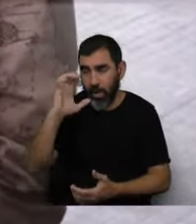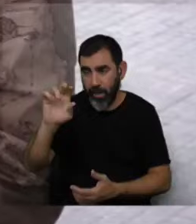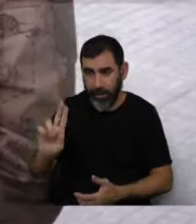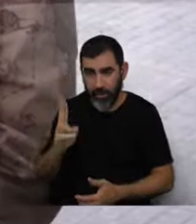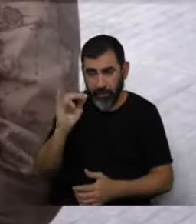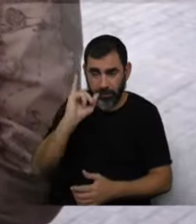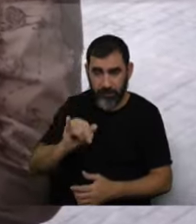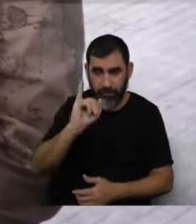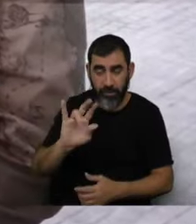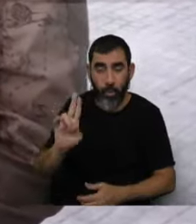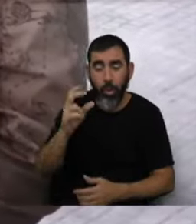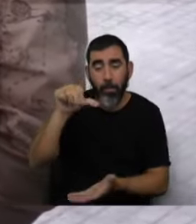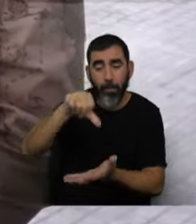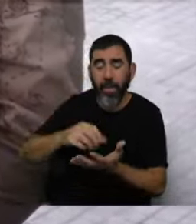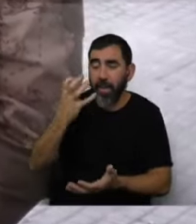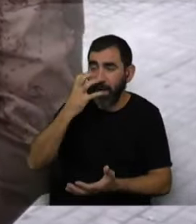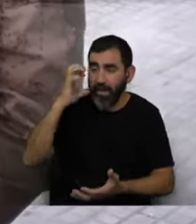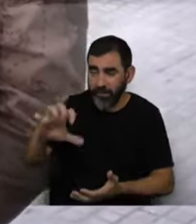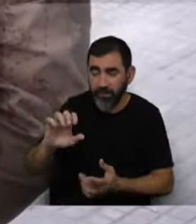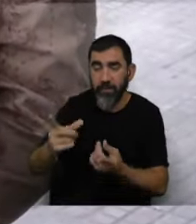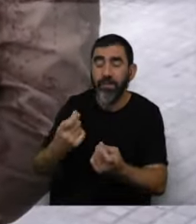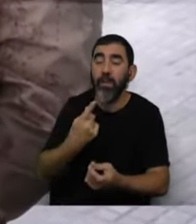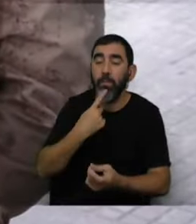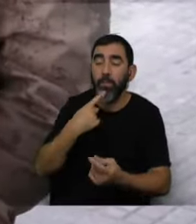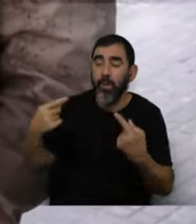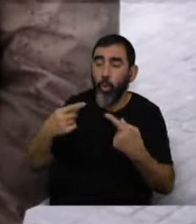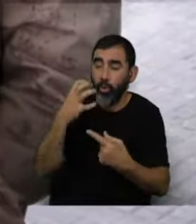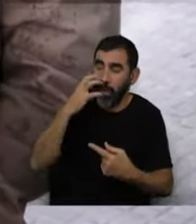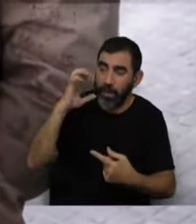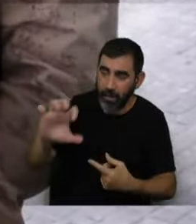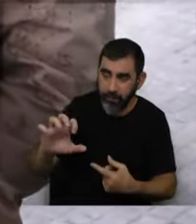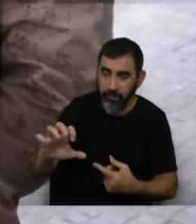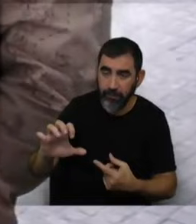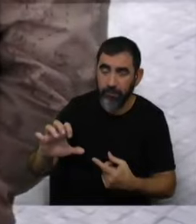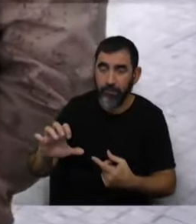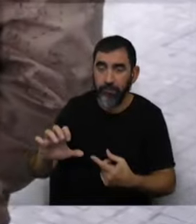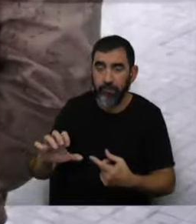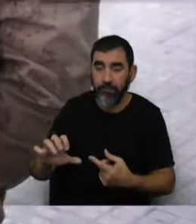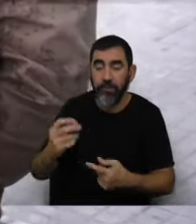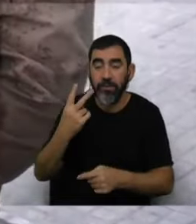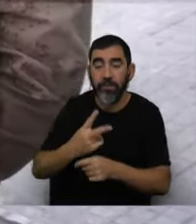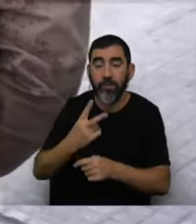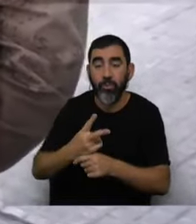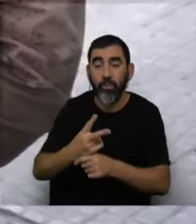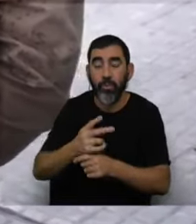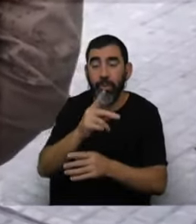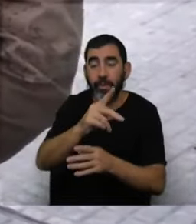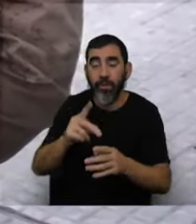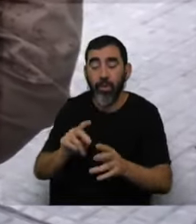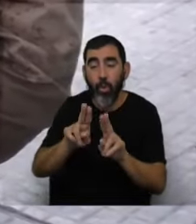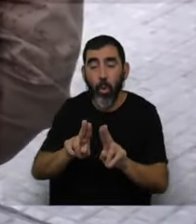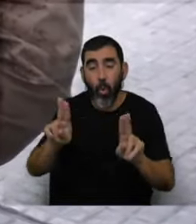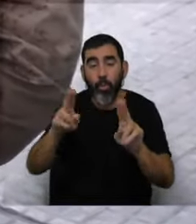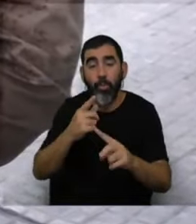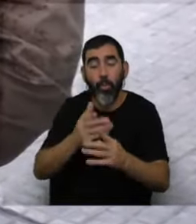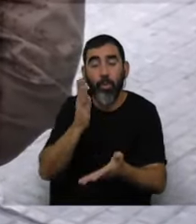este Uruguay es un país racista necesitamos políticas entre racistas estamos entrando en el segundo decenio de las Naciones Unidas por el